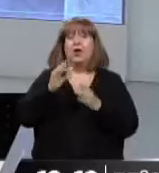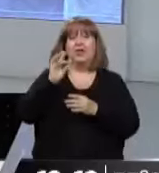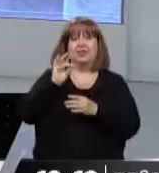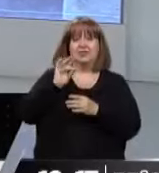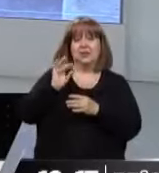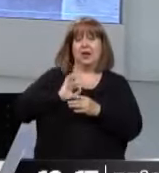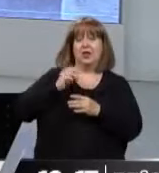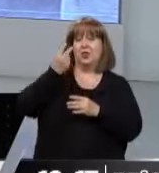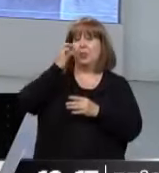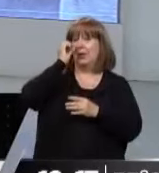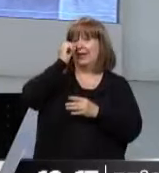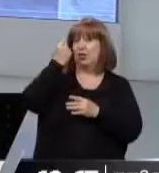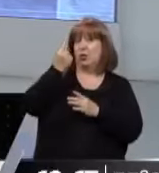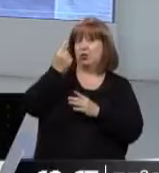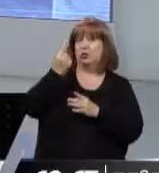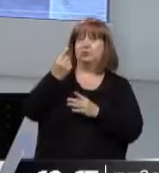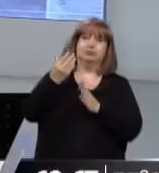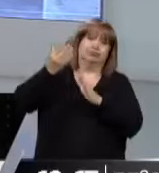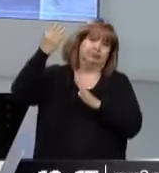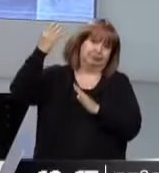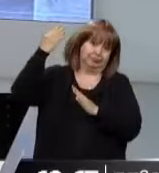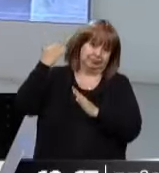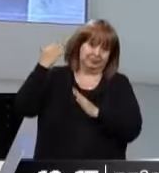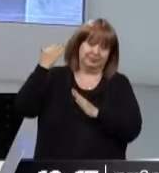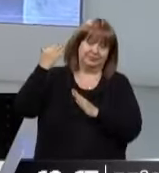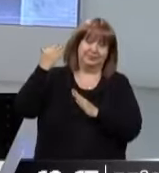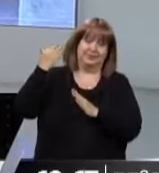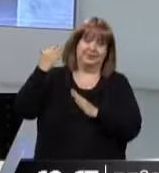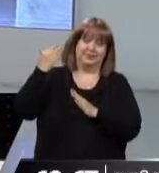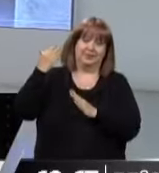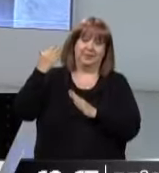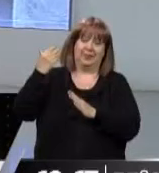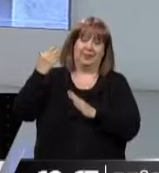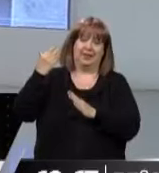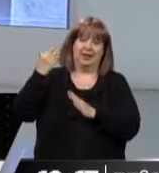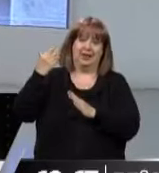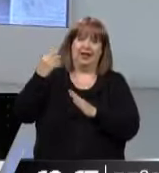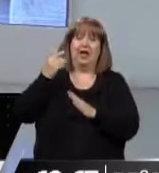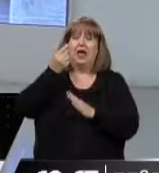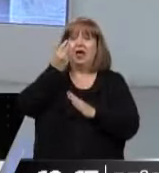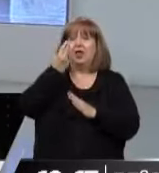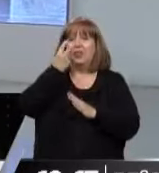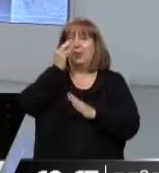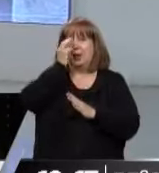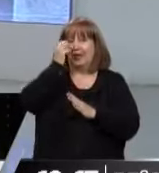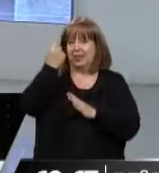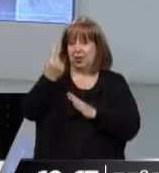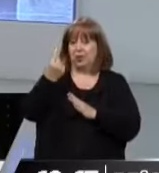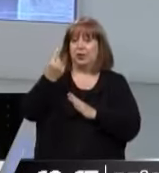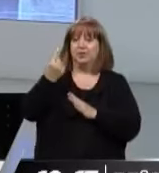del 2021, miren la comparativa que vamos a hacer, si están justo tomando la media tarde, tranquilos, de a poquito. Sí, por